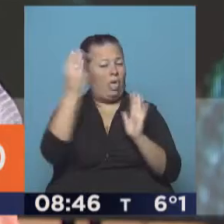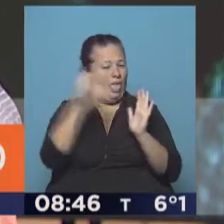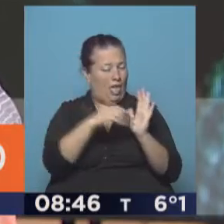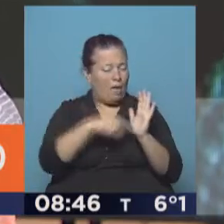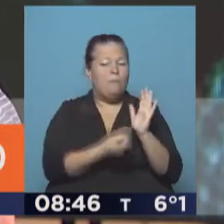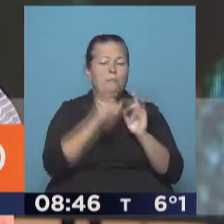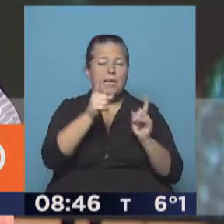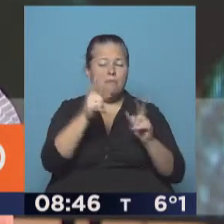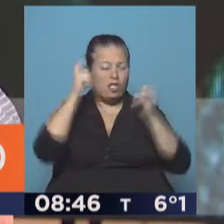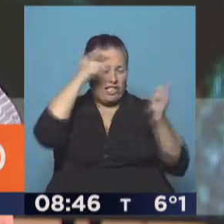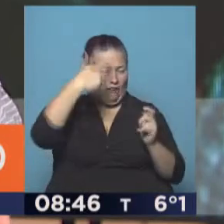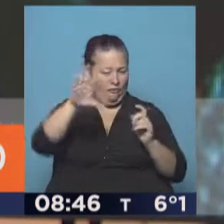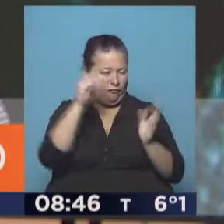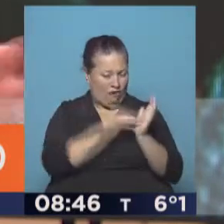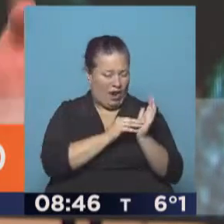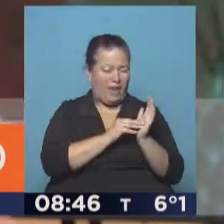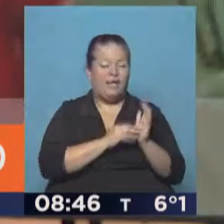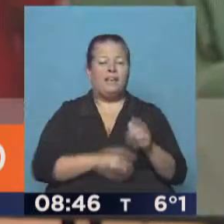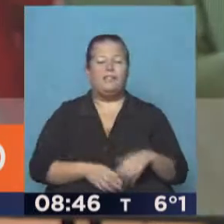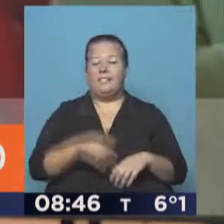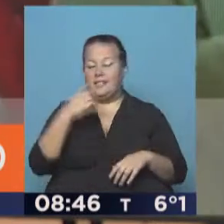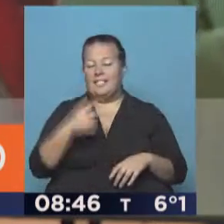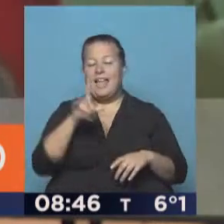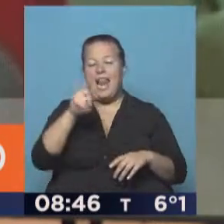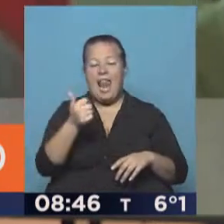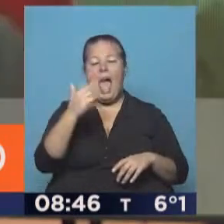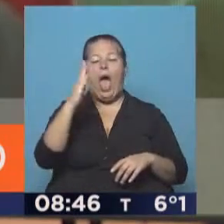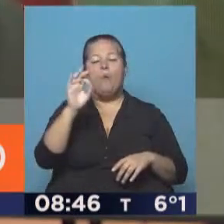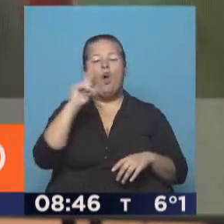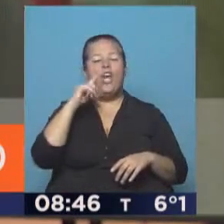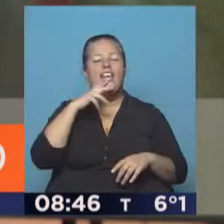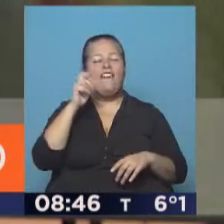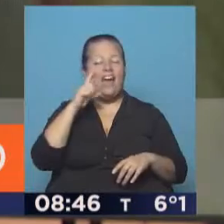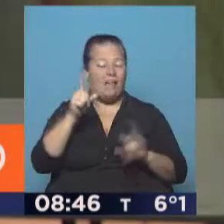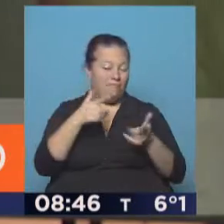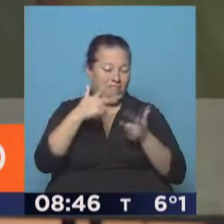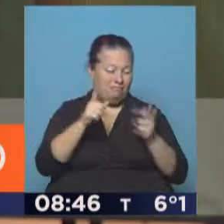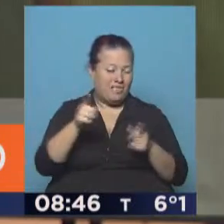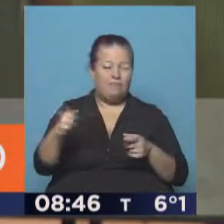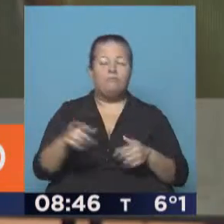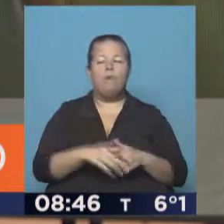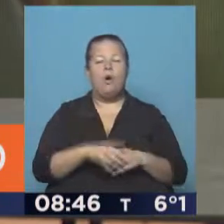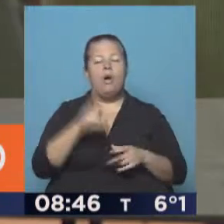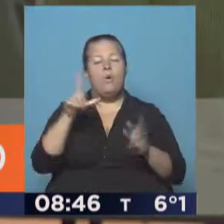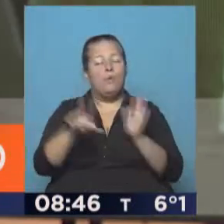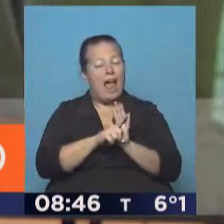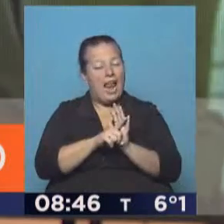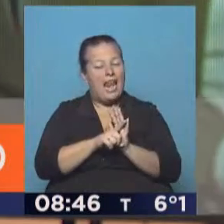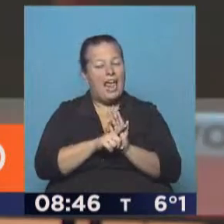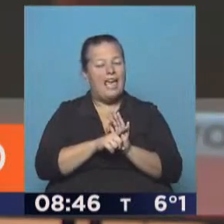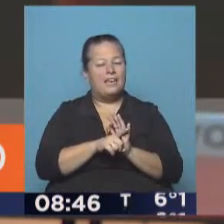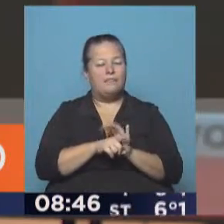creó el propio Chávez, que es la bolivariana, como ellos decían. Es una normativa que